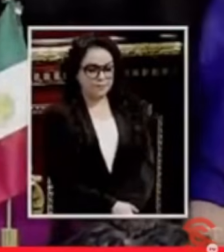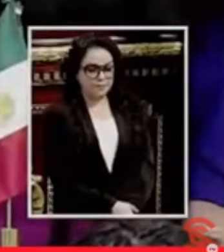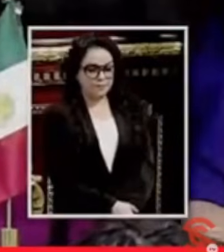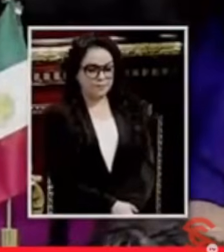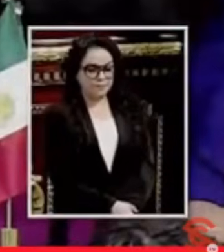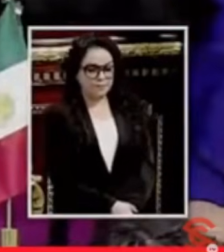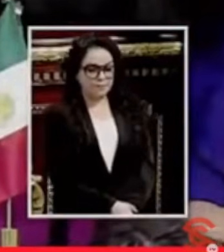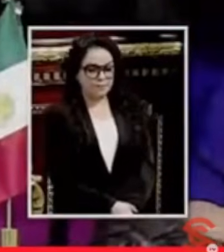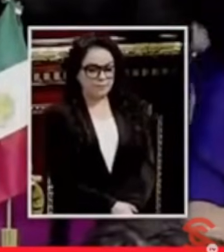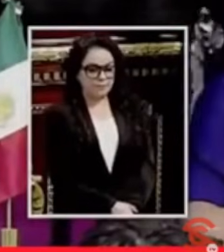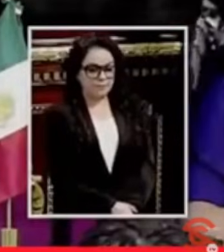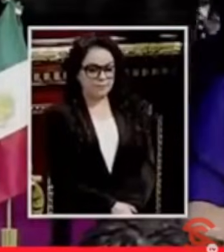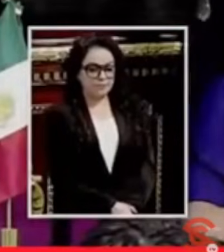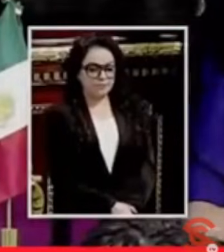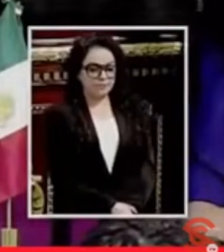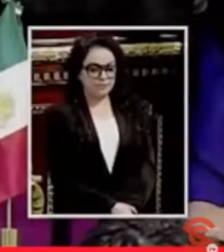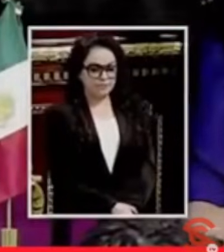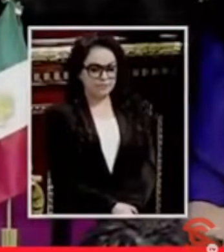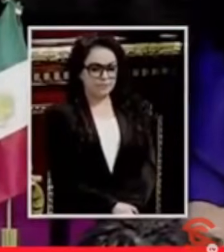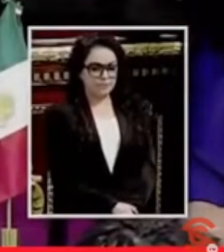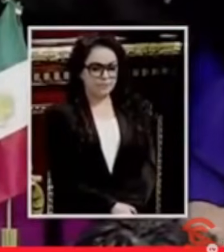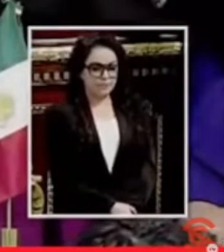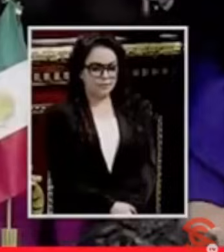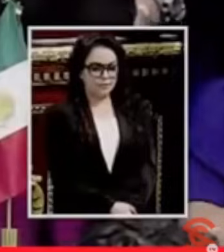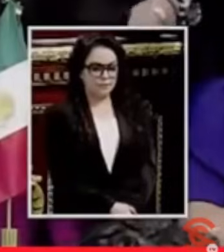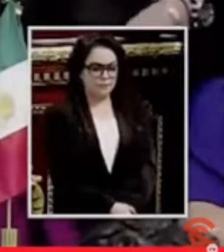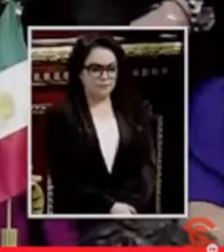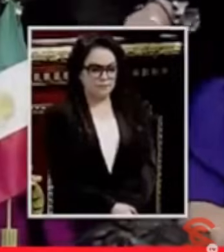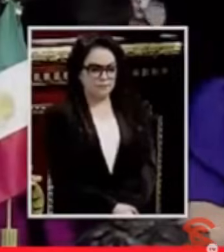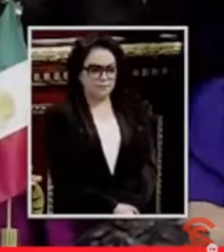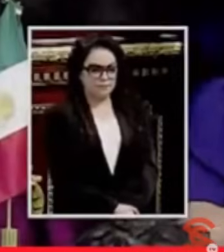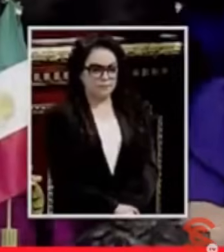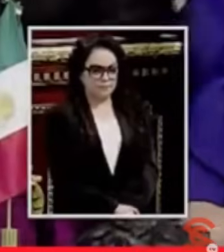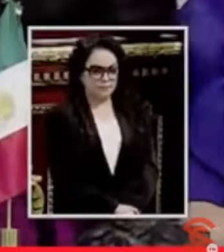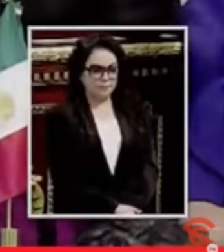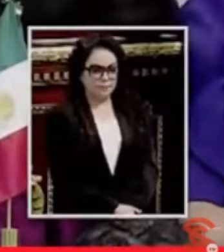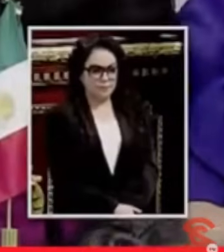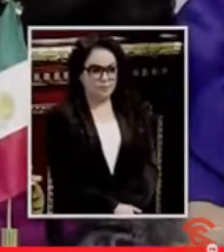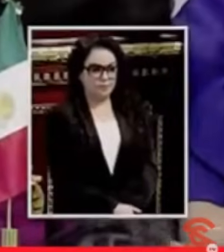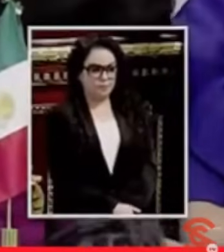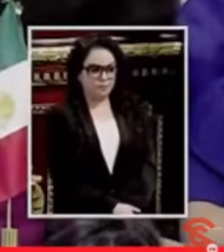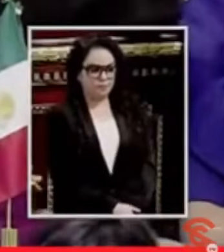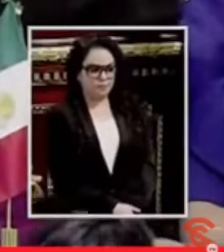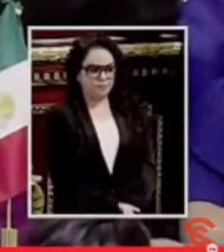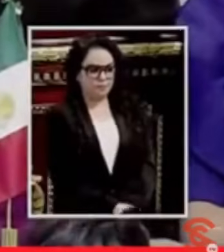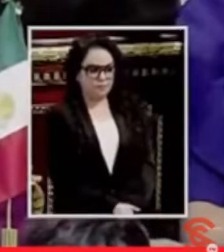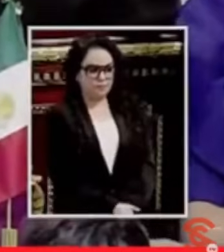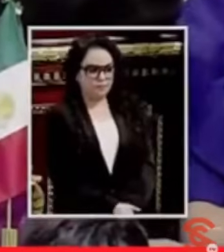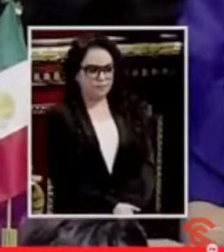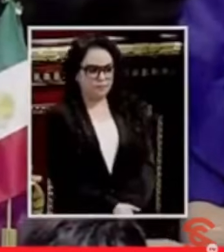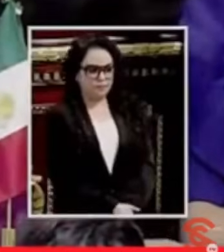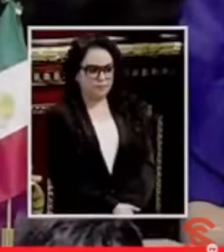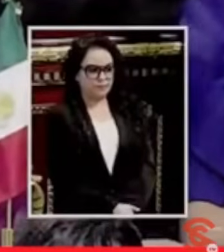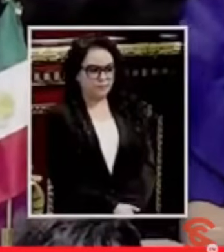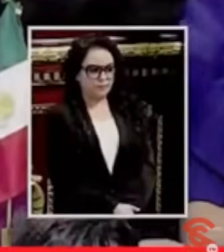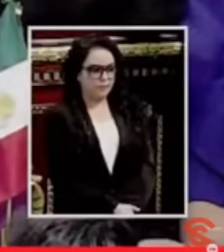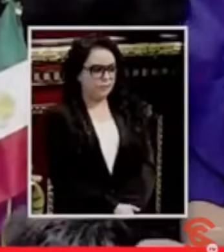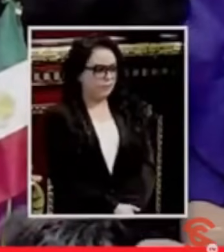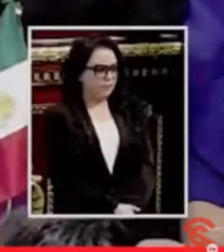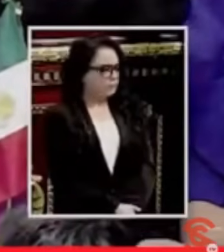federal a todos los congresos locales para armonizar nuestras leyes. Ese